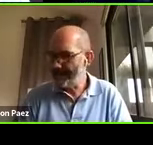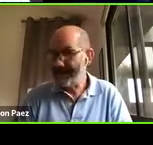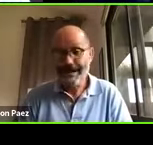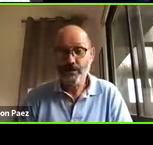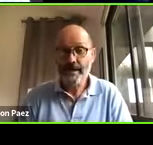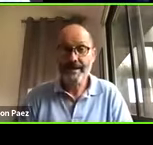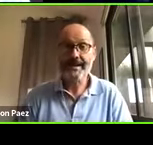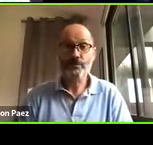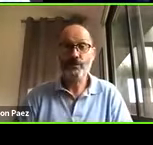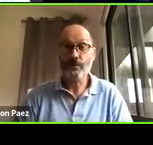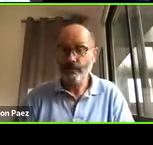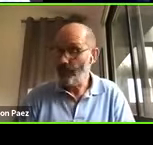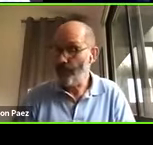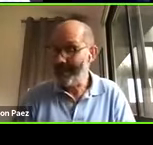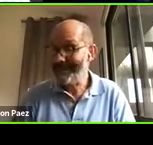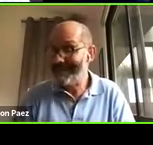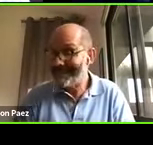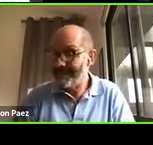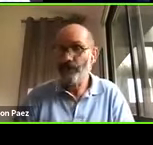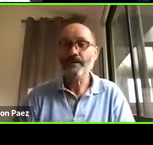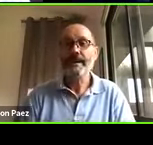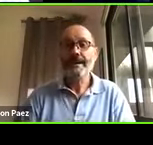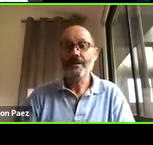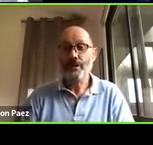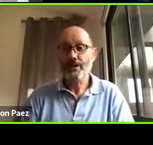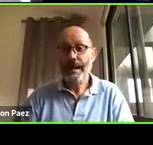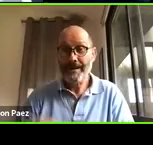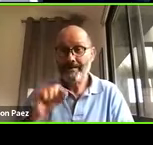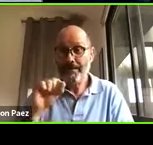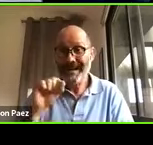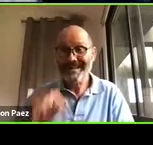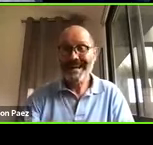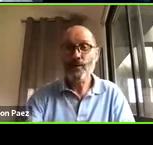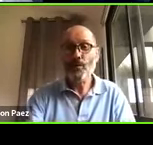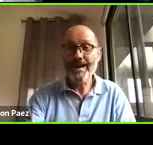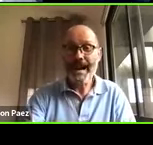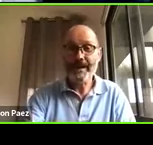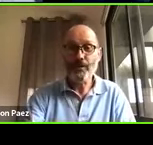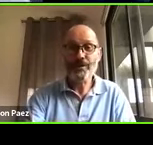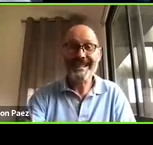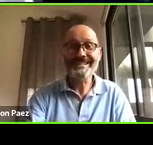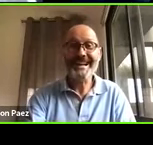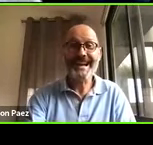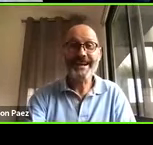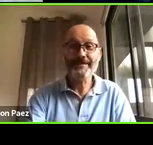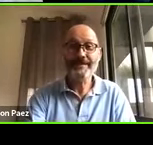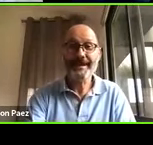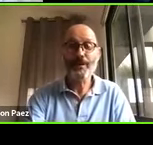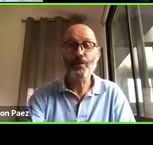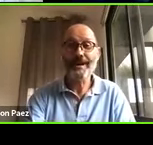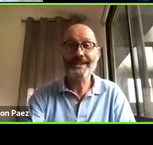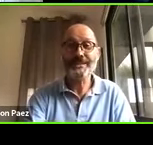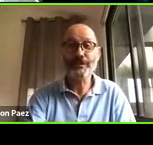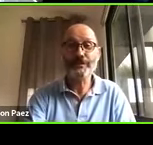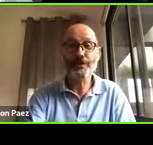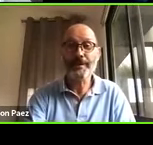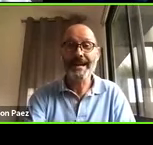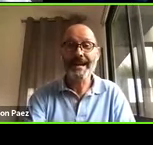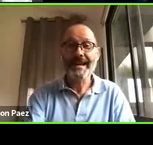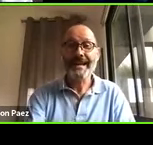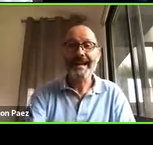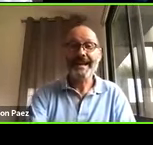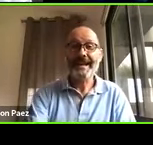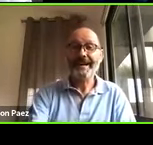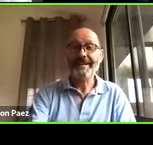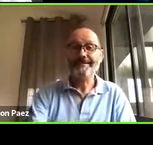claro de migración fuertísimo y yo quiero nada más plantear una una escena o una situación